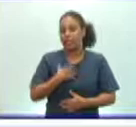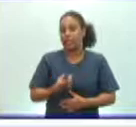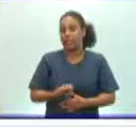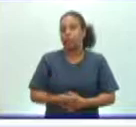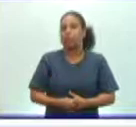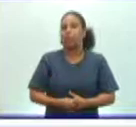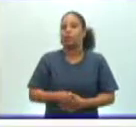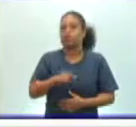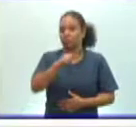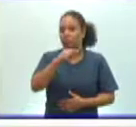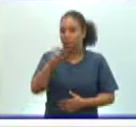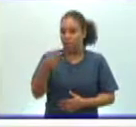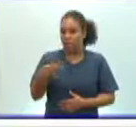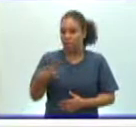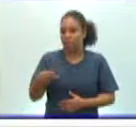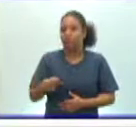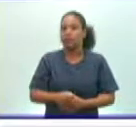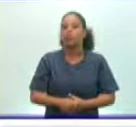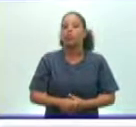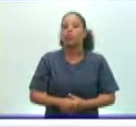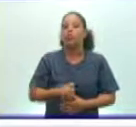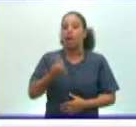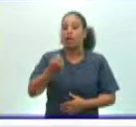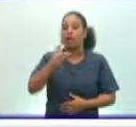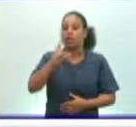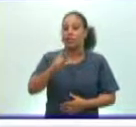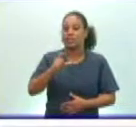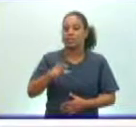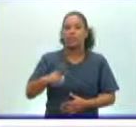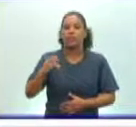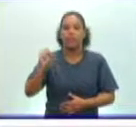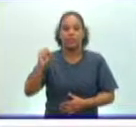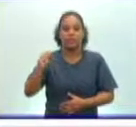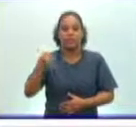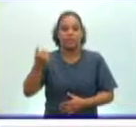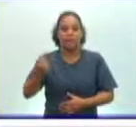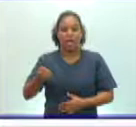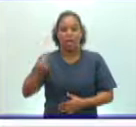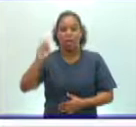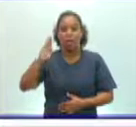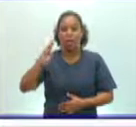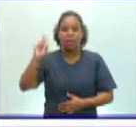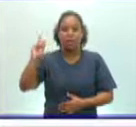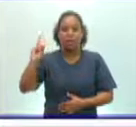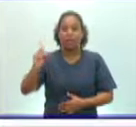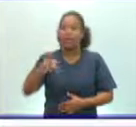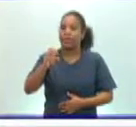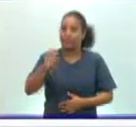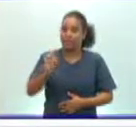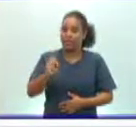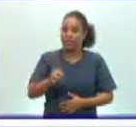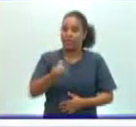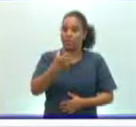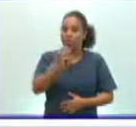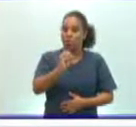proporción AC es a OC como BD es a OD.